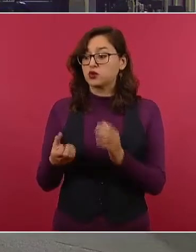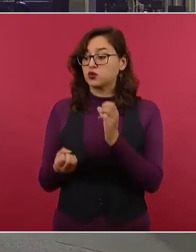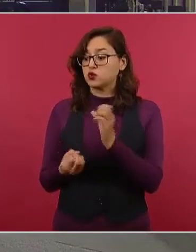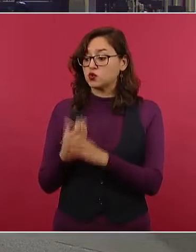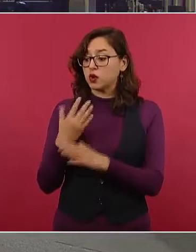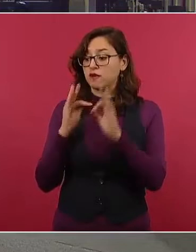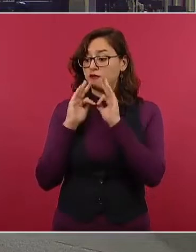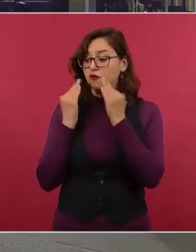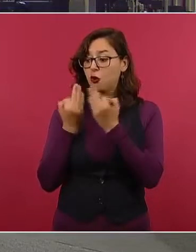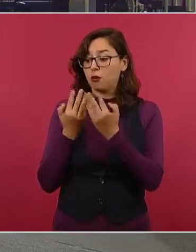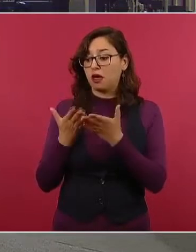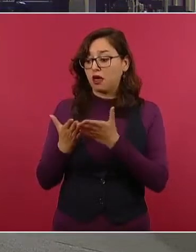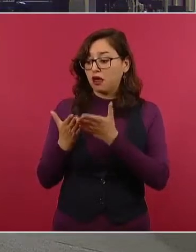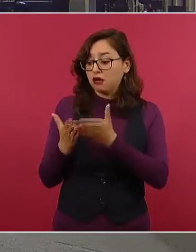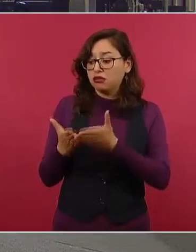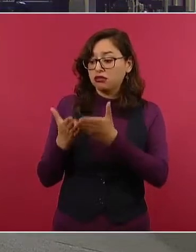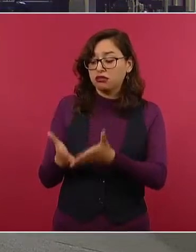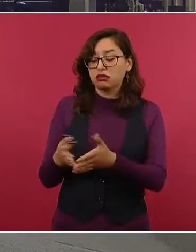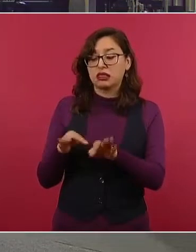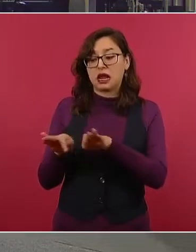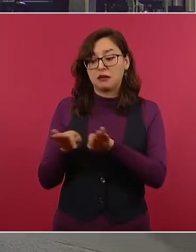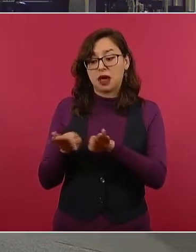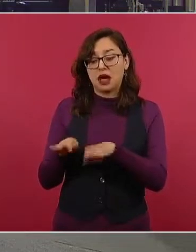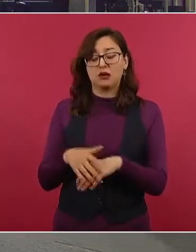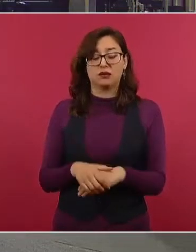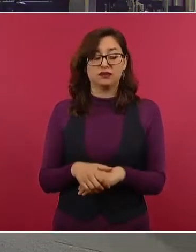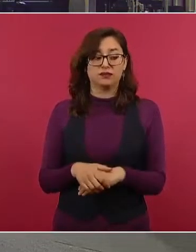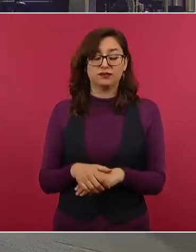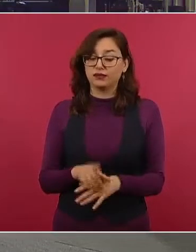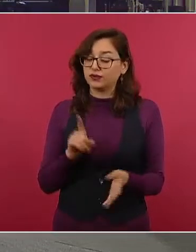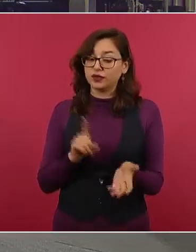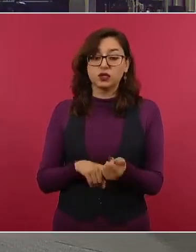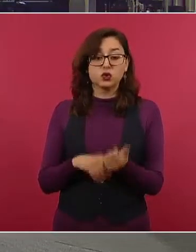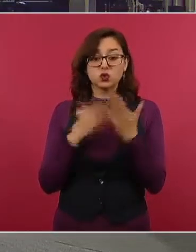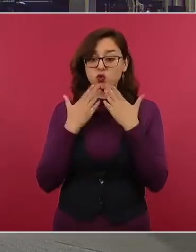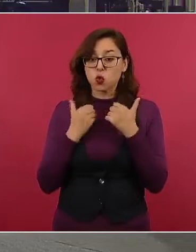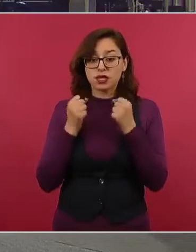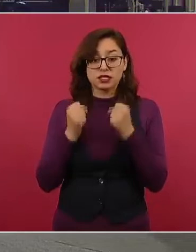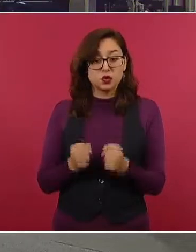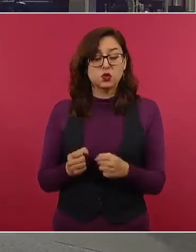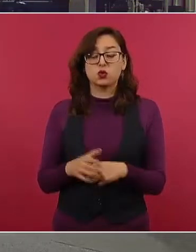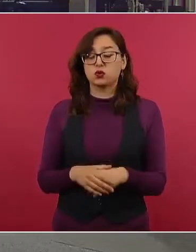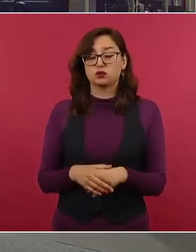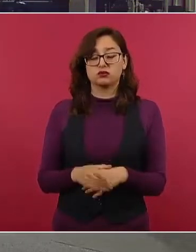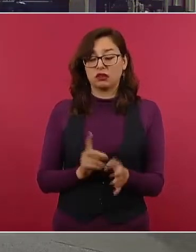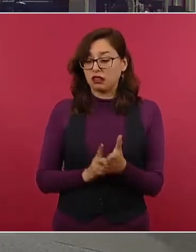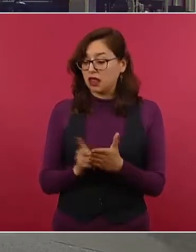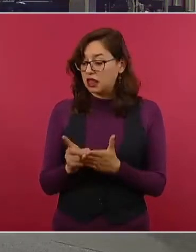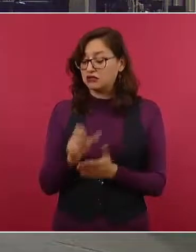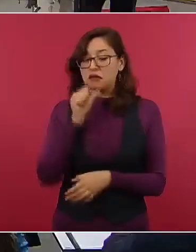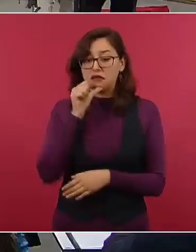trabajadores portuarios. No tienen garantías, no tienen seguro social, no tienen nada, viven en unas